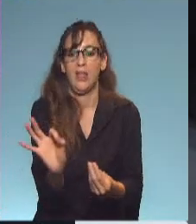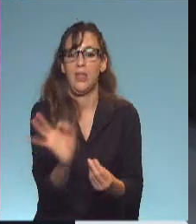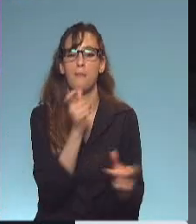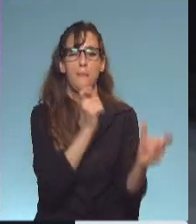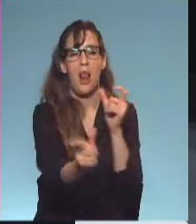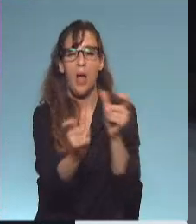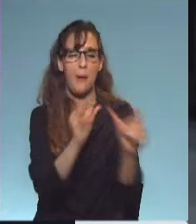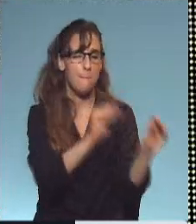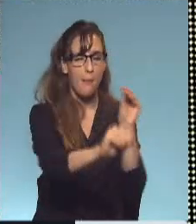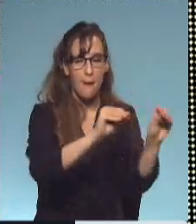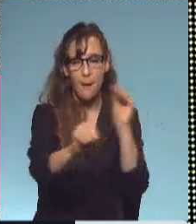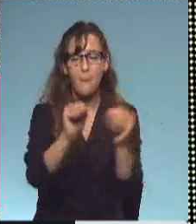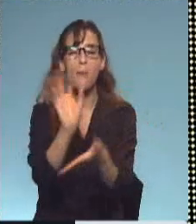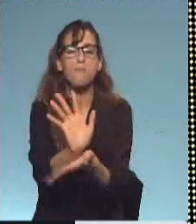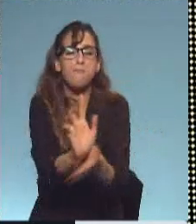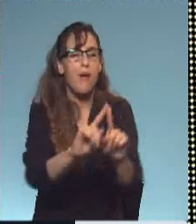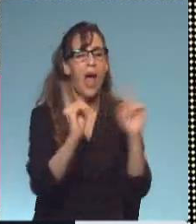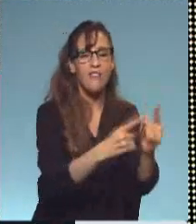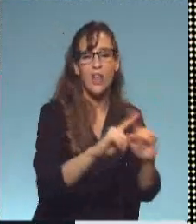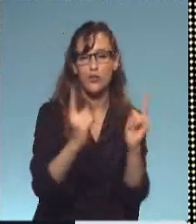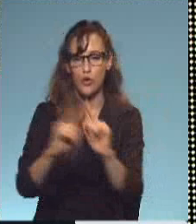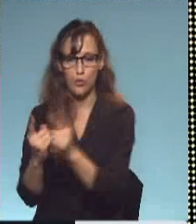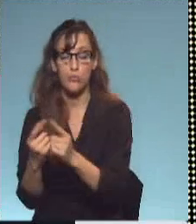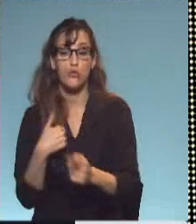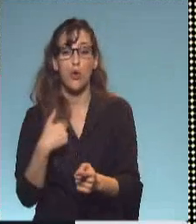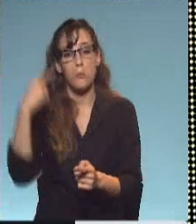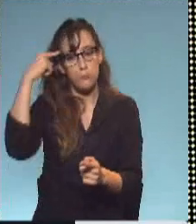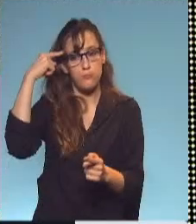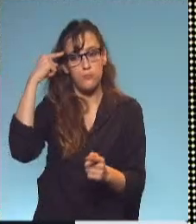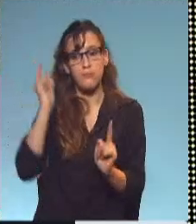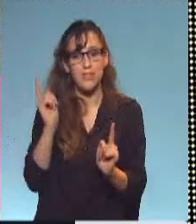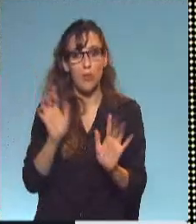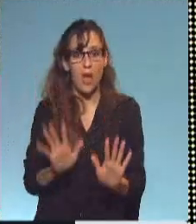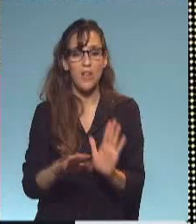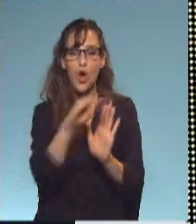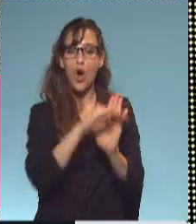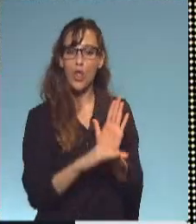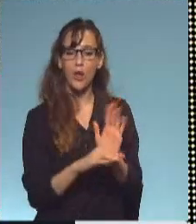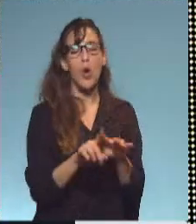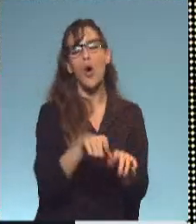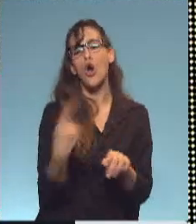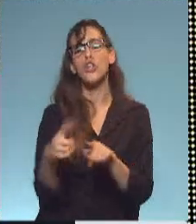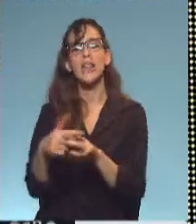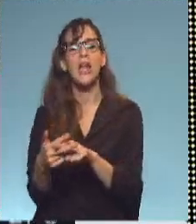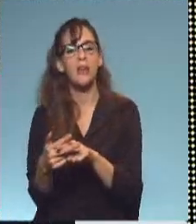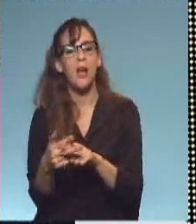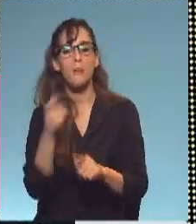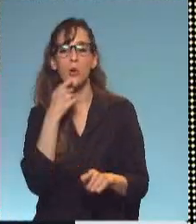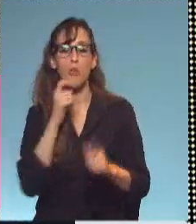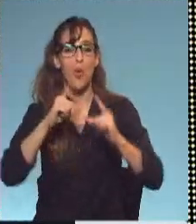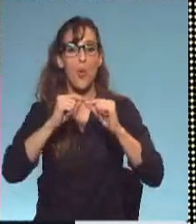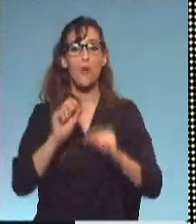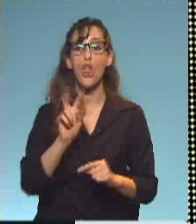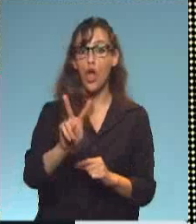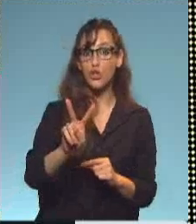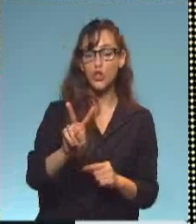Entonces, yo, recorriendo un día típico de mi vida, yo más fácilmente podía memorizar las palabras en ese orden. O, por ejemplo, otras técnicas es utilizar que